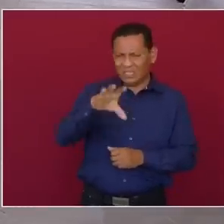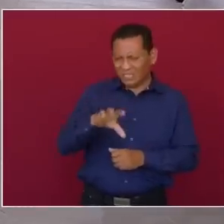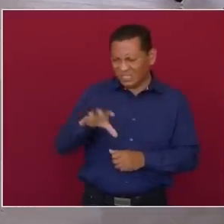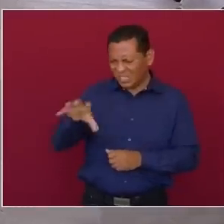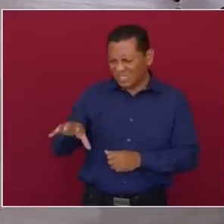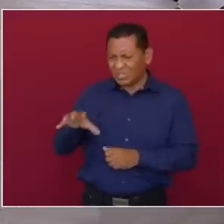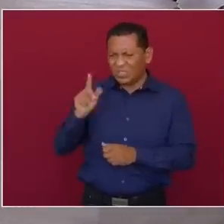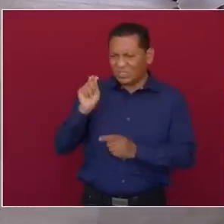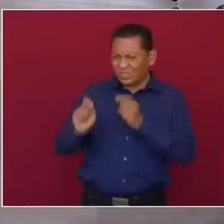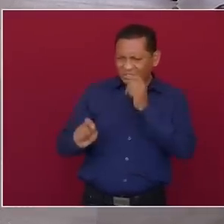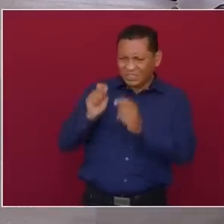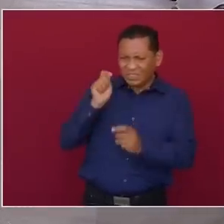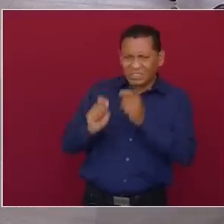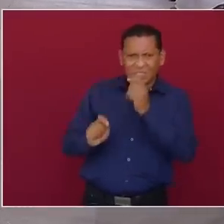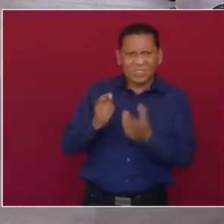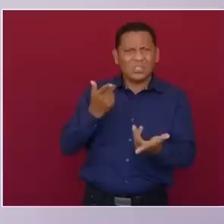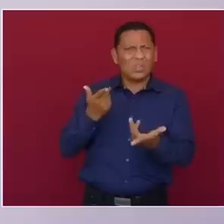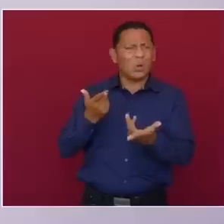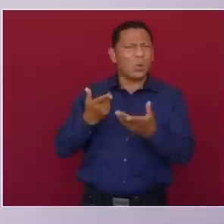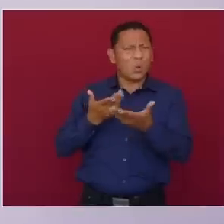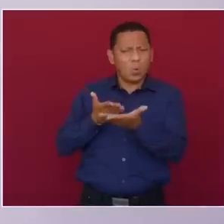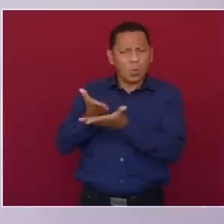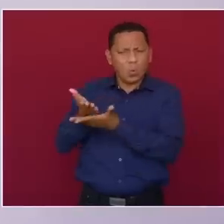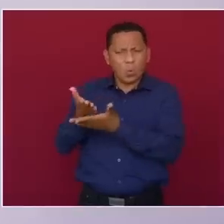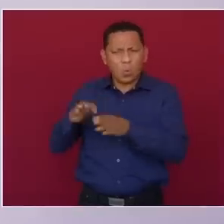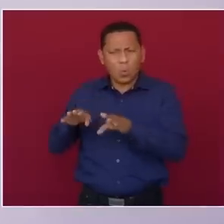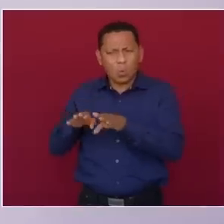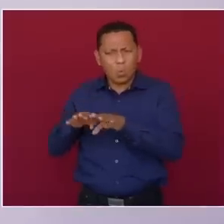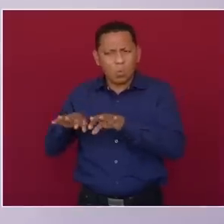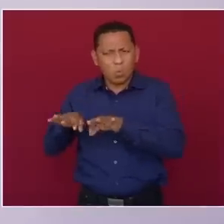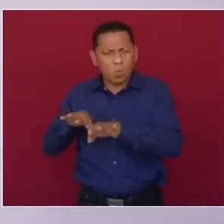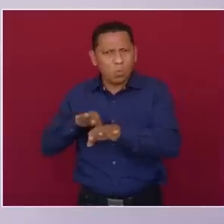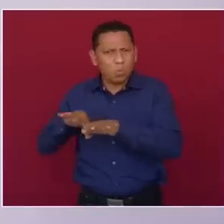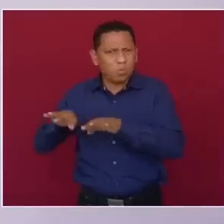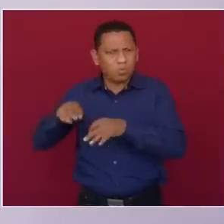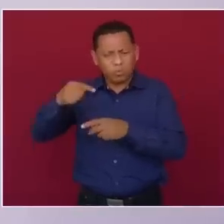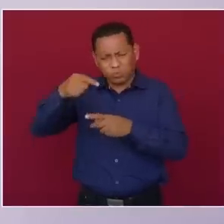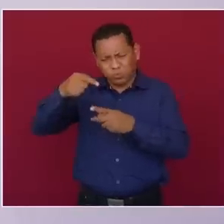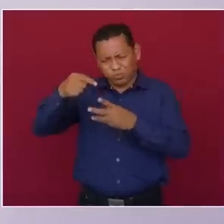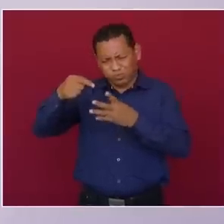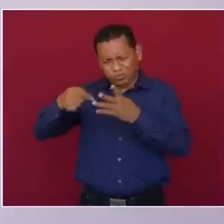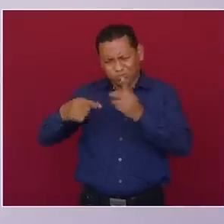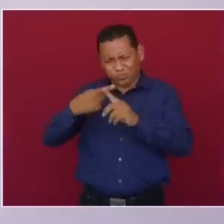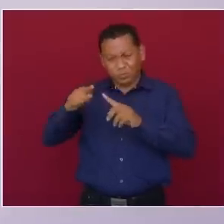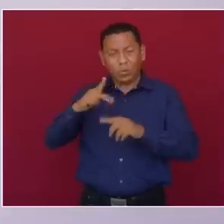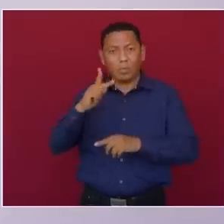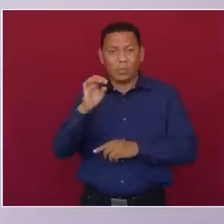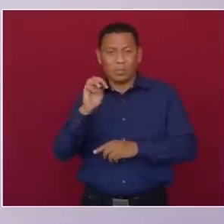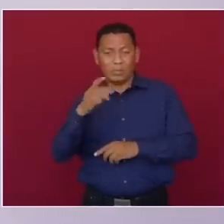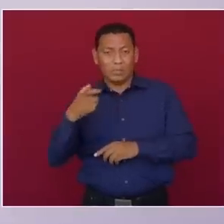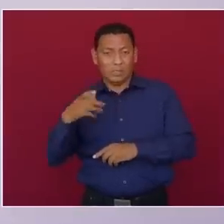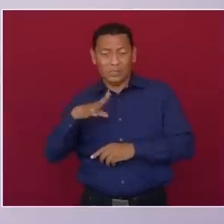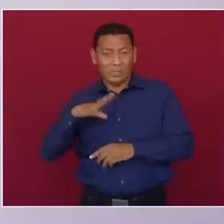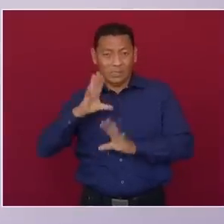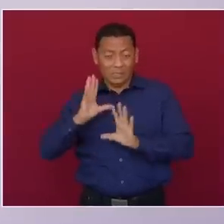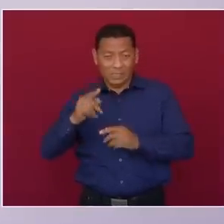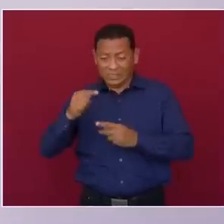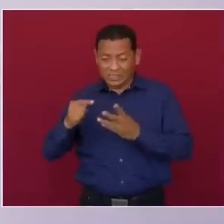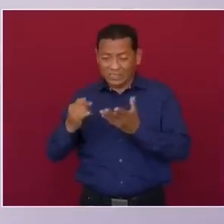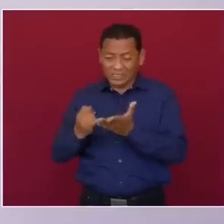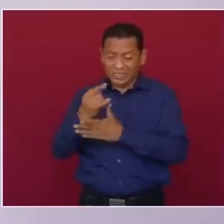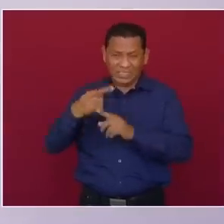planta? ¿Qué tipo de operación? ¿Qué licencias Pemex tenía ya contratadas y otras